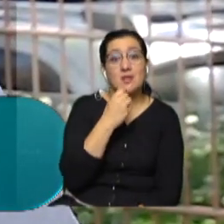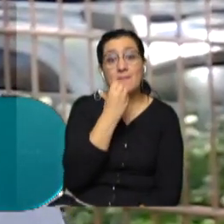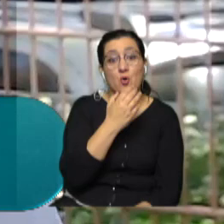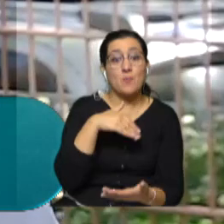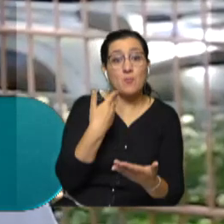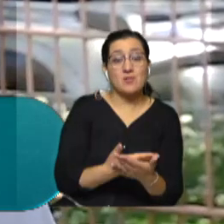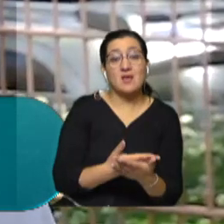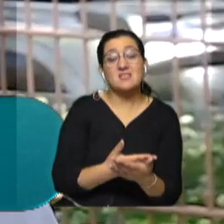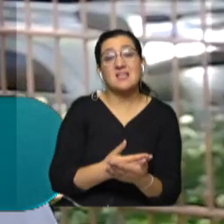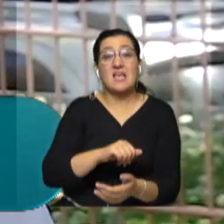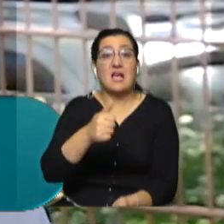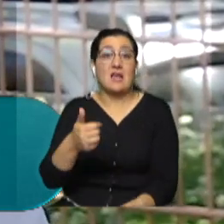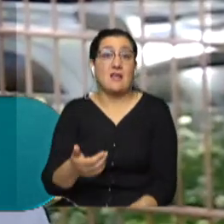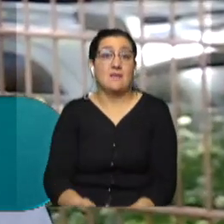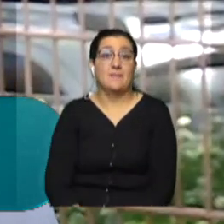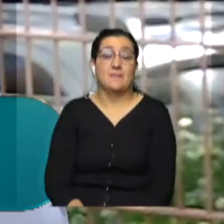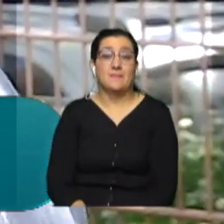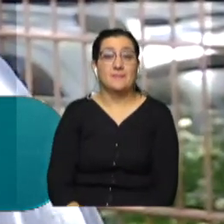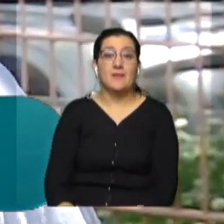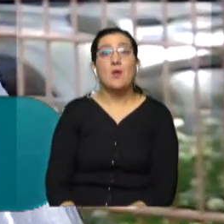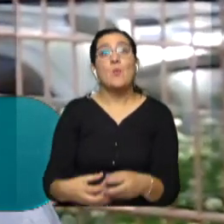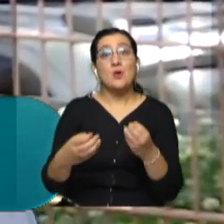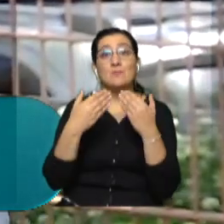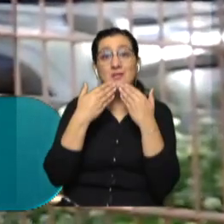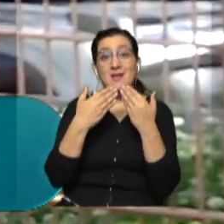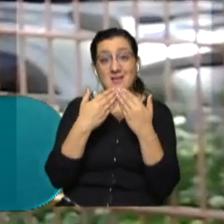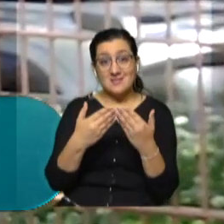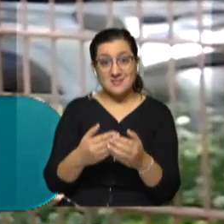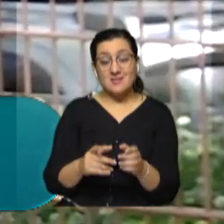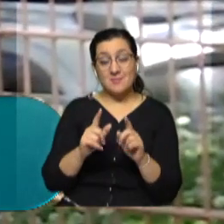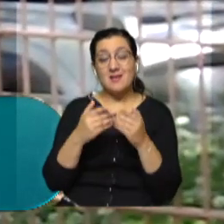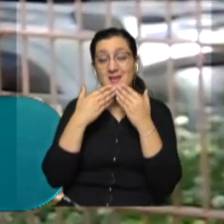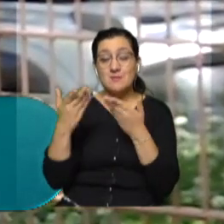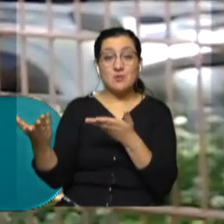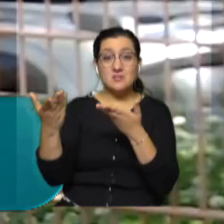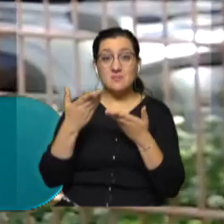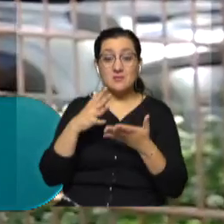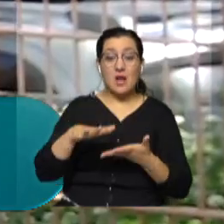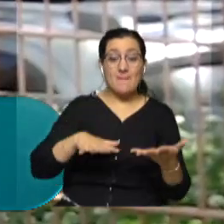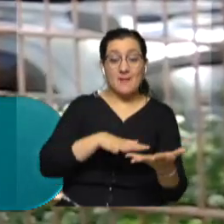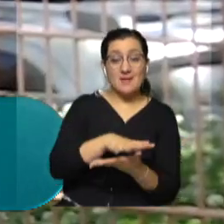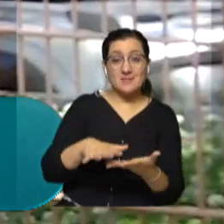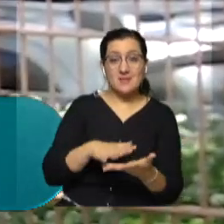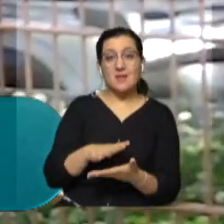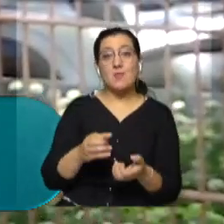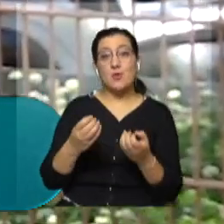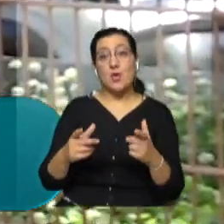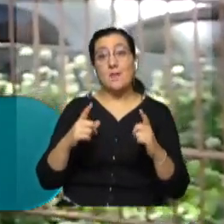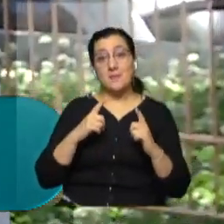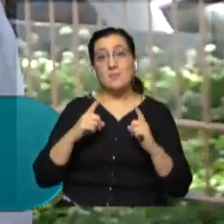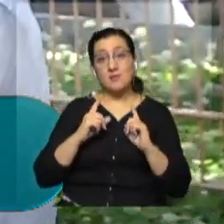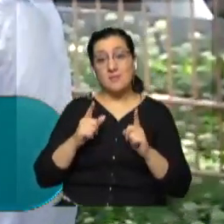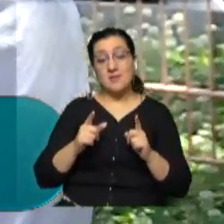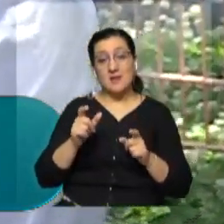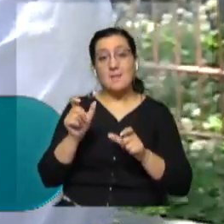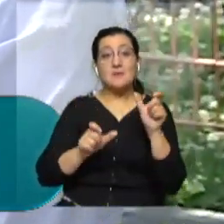el que resulta un mejor debatidor. Bueno, Antonio, gracias por estas palabras, gracias por recibirnos aquí en la Plaza Liber Seregni. Vamos arriba y bueno, esperemos que también a nuestro